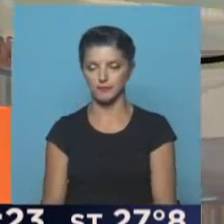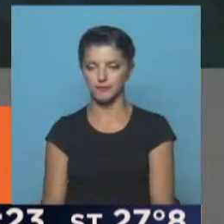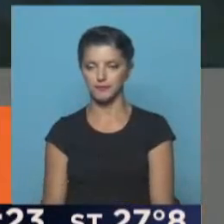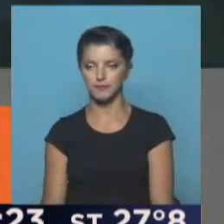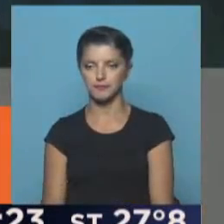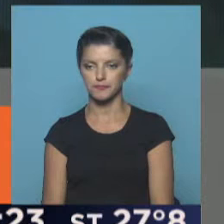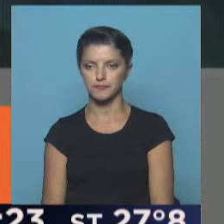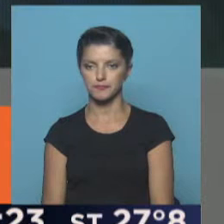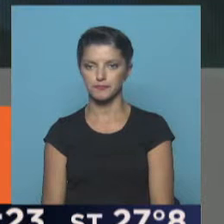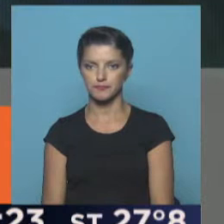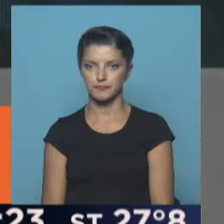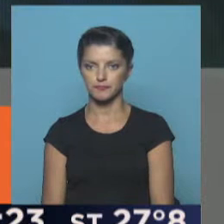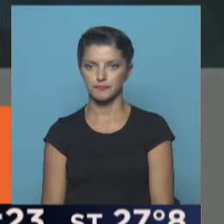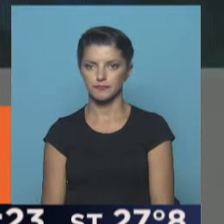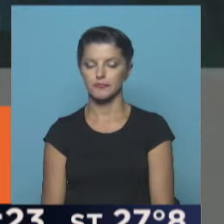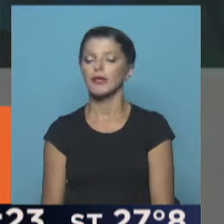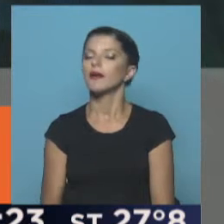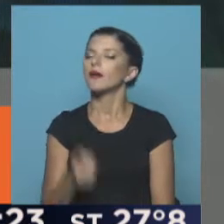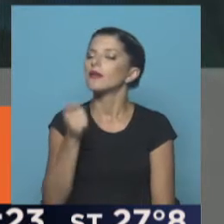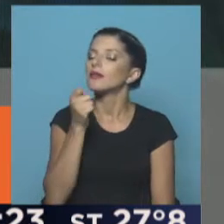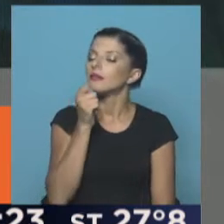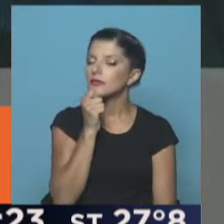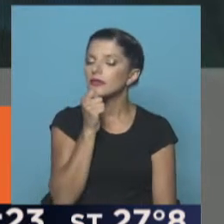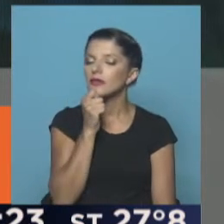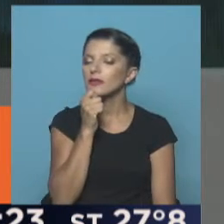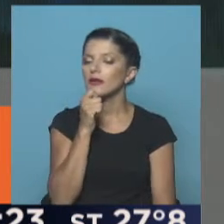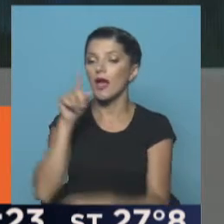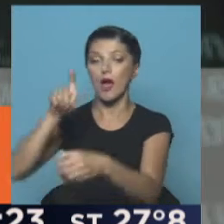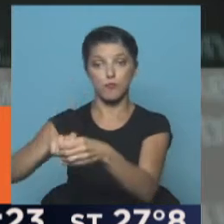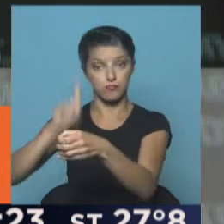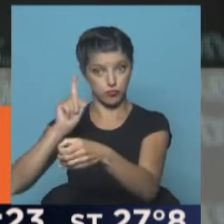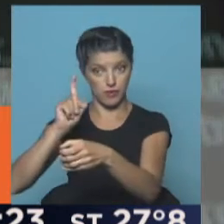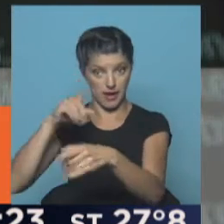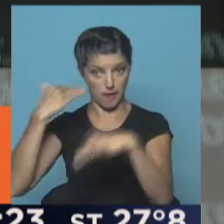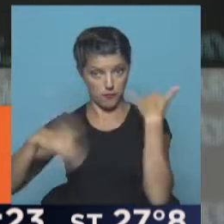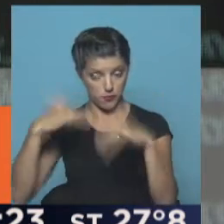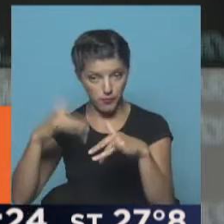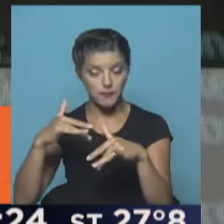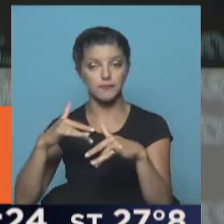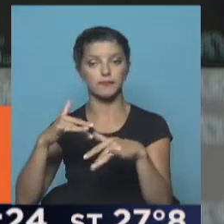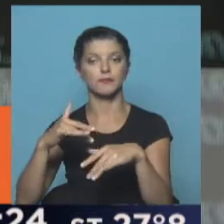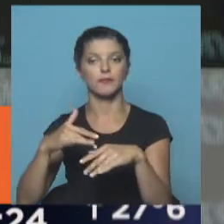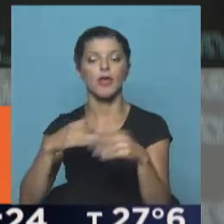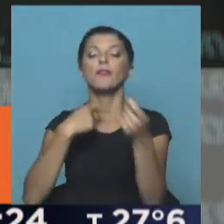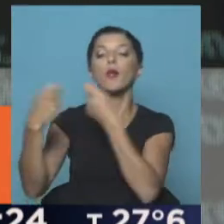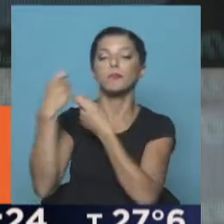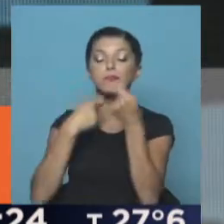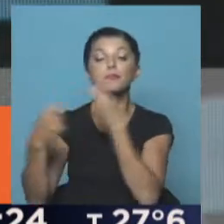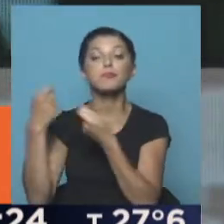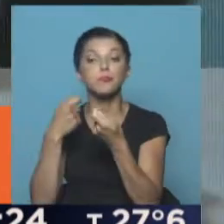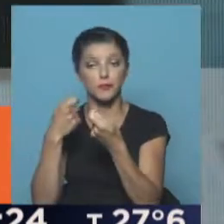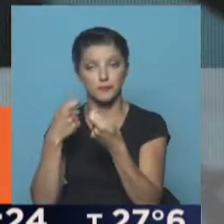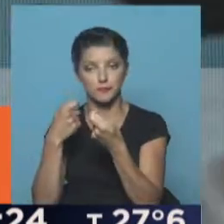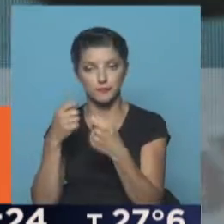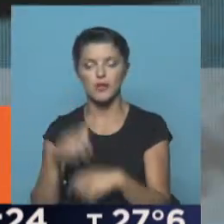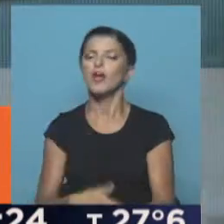de que se consolide o se acelere, digamos, la salida del Reino Unido de la Unión Europea, del mercado común, de las reglas del mercado común y demás,